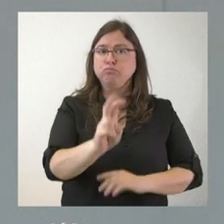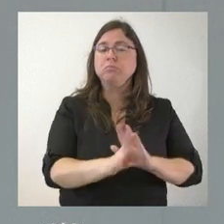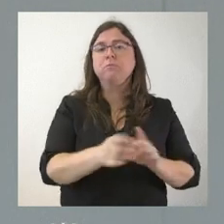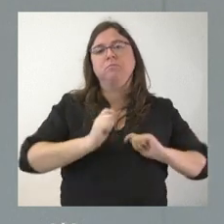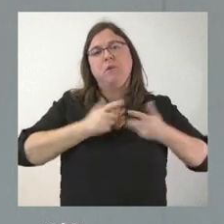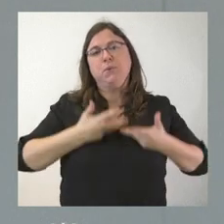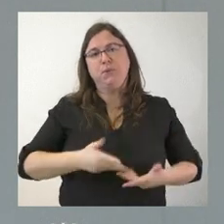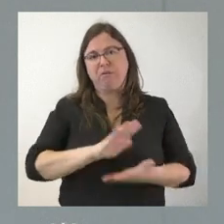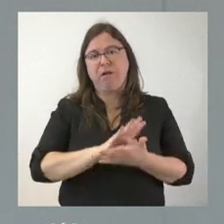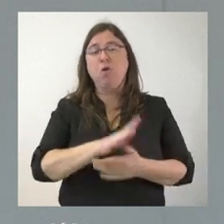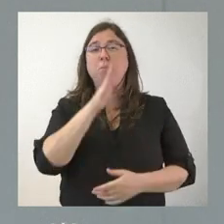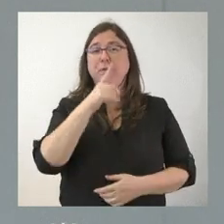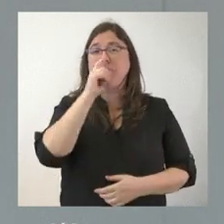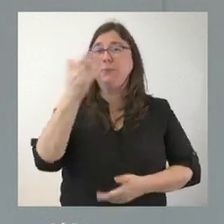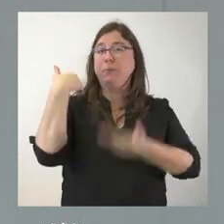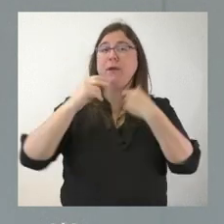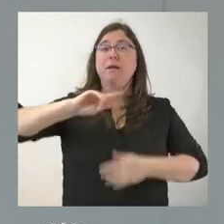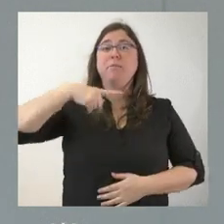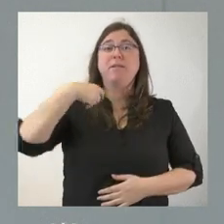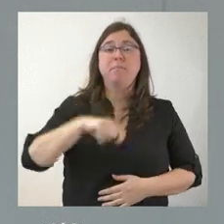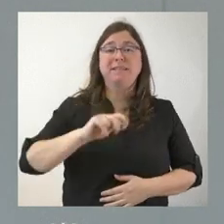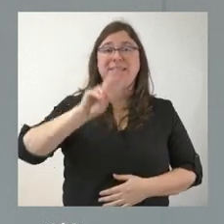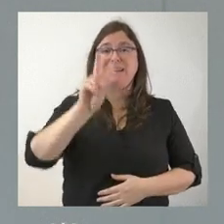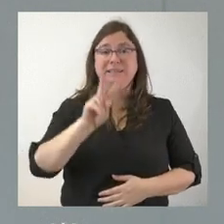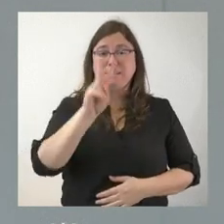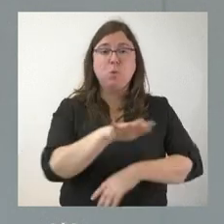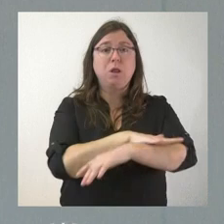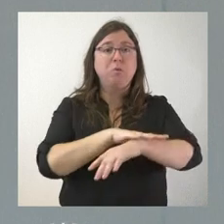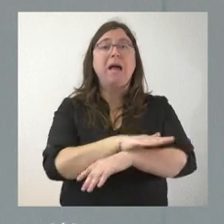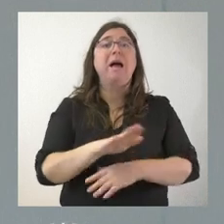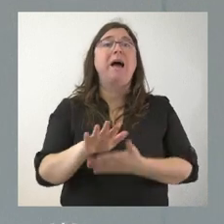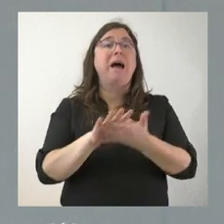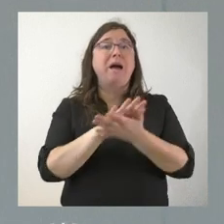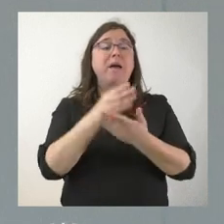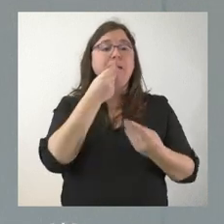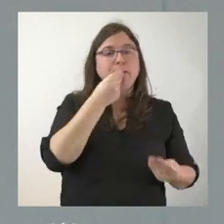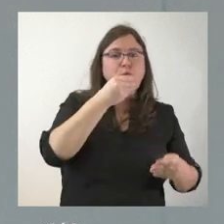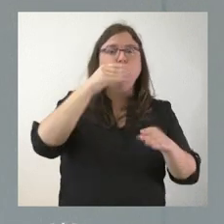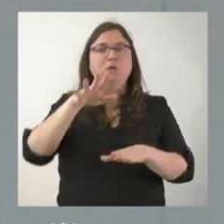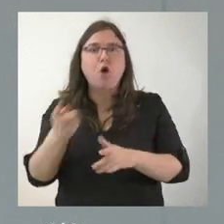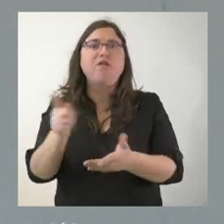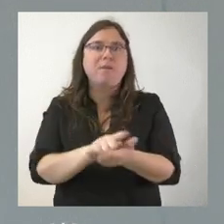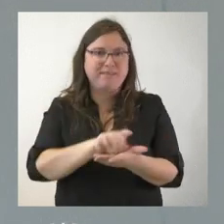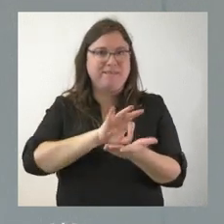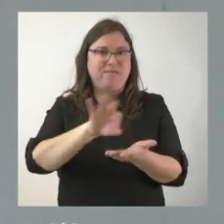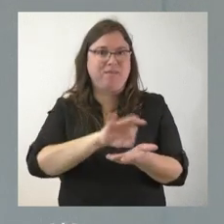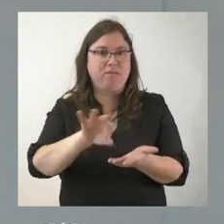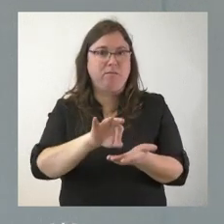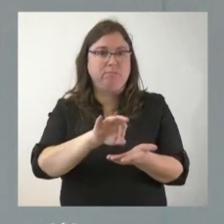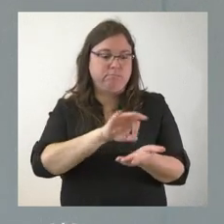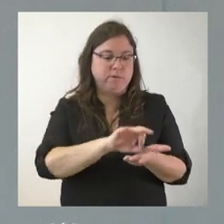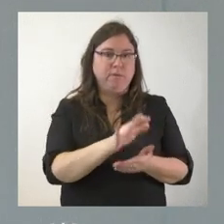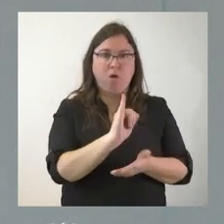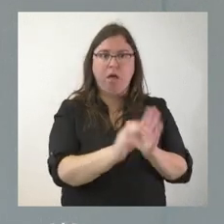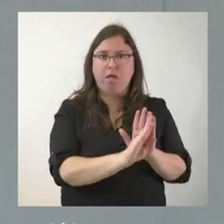tranquiliza porque recordarán ustedes que la vicepresidenta segunda del gobierno hablaba de que había que reponer el servicio lógicamente si el servicio está